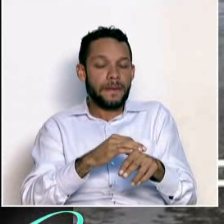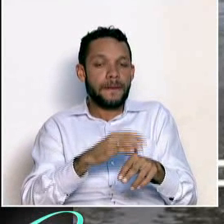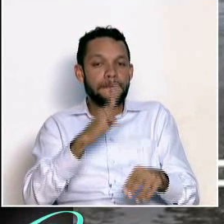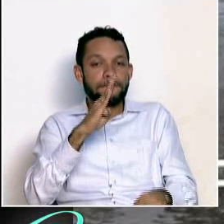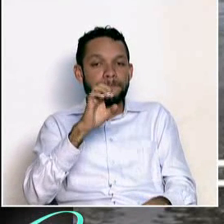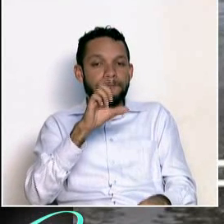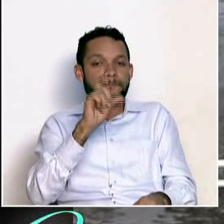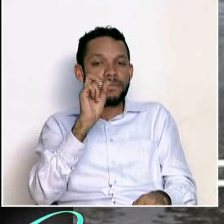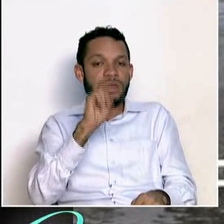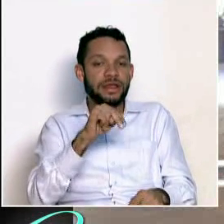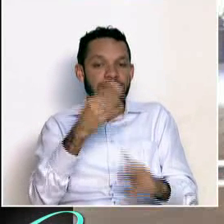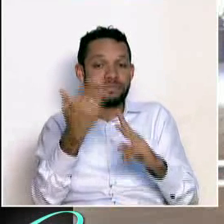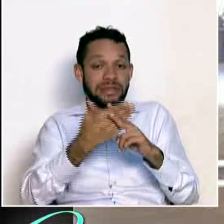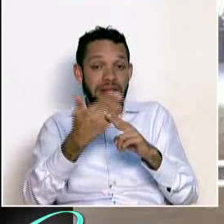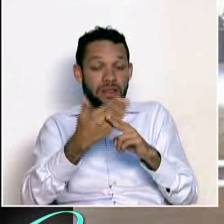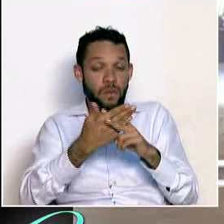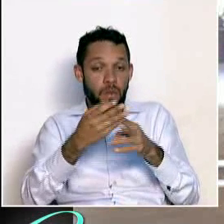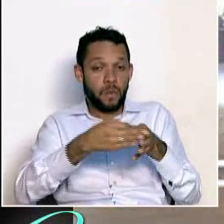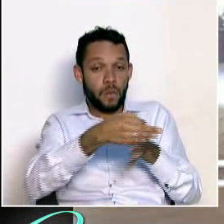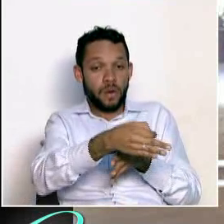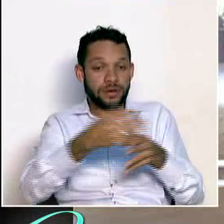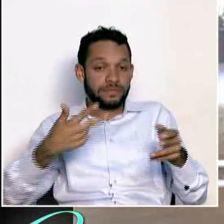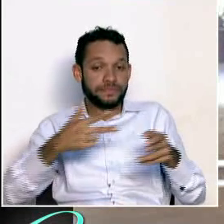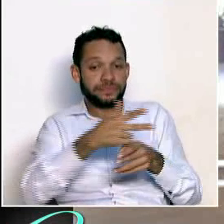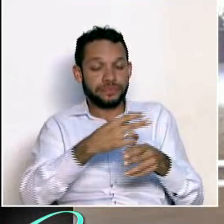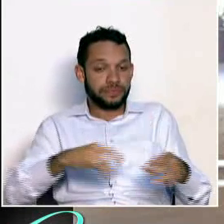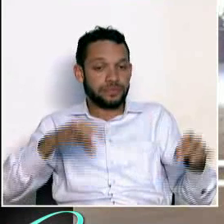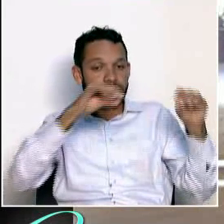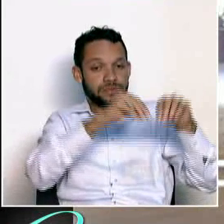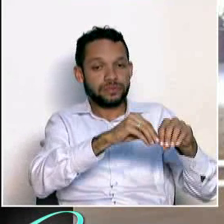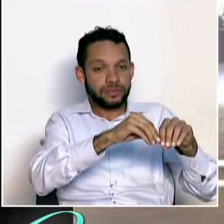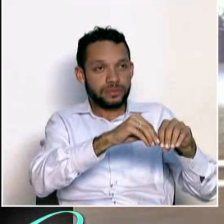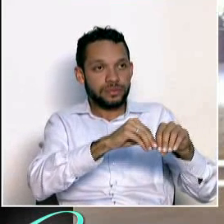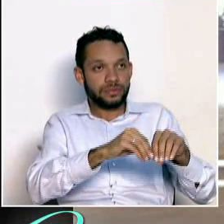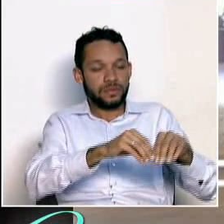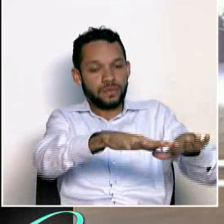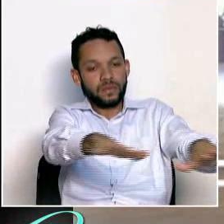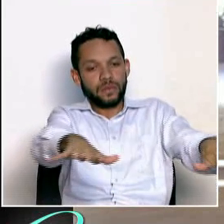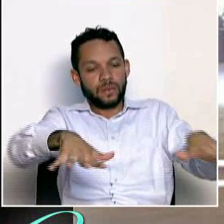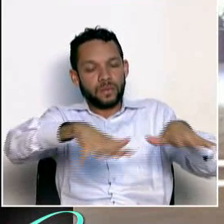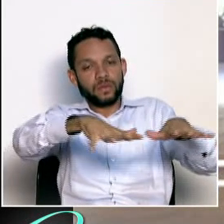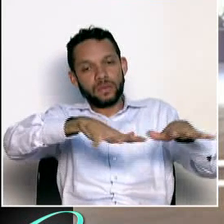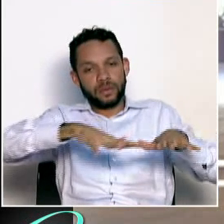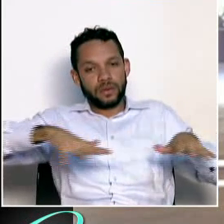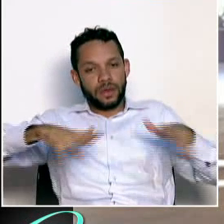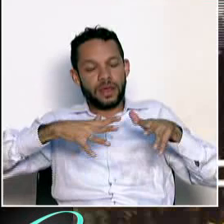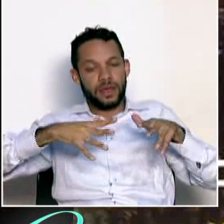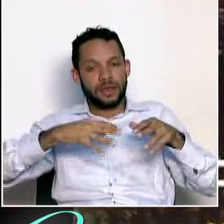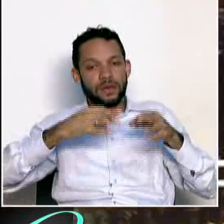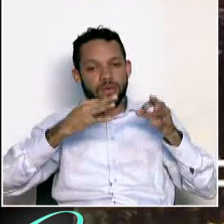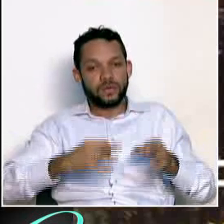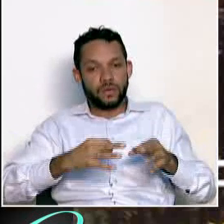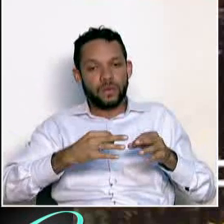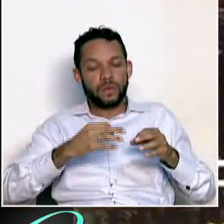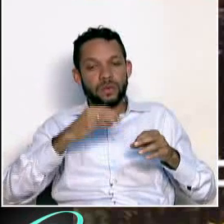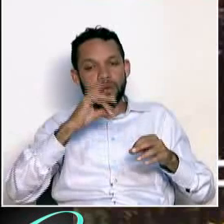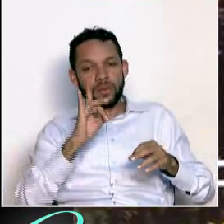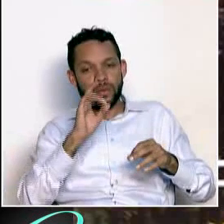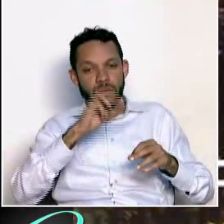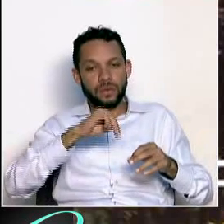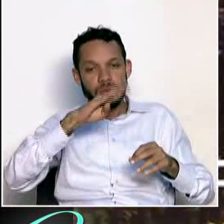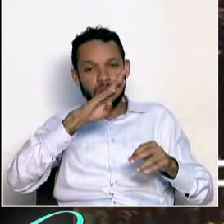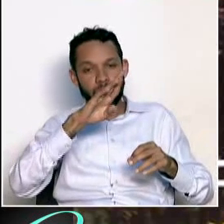de Umbría, Mistrató. Se llama Fumbayú porque se llama Fundación Valle Temática de los